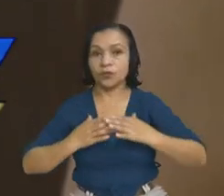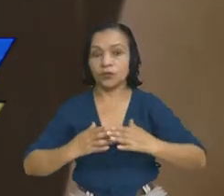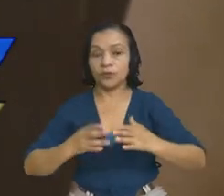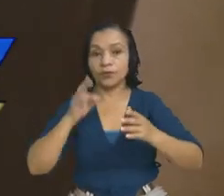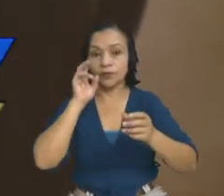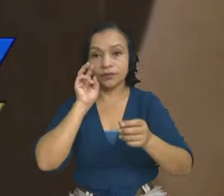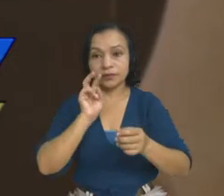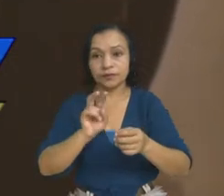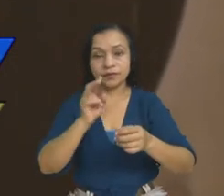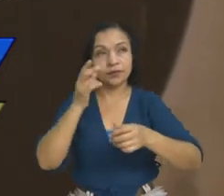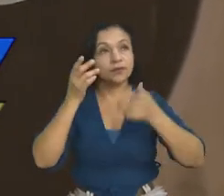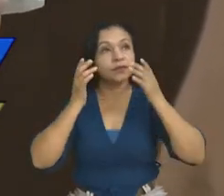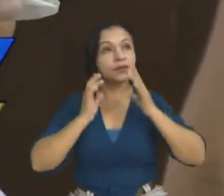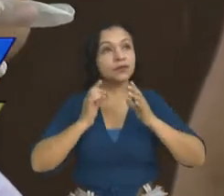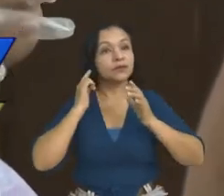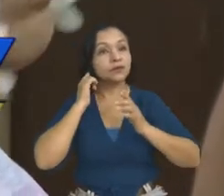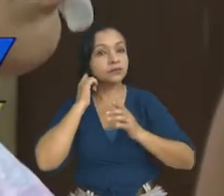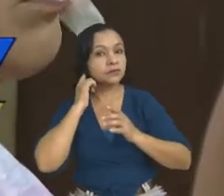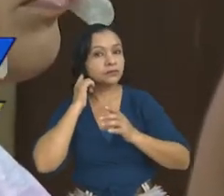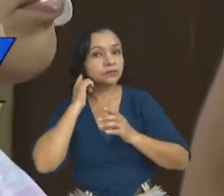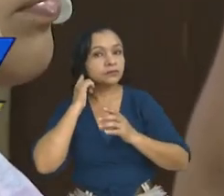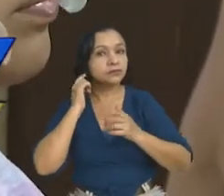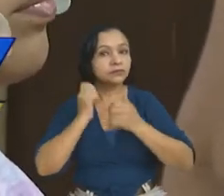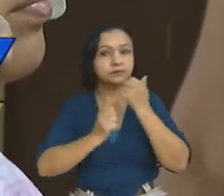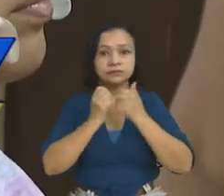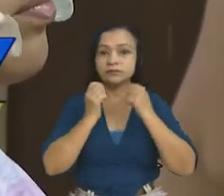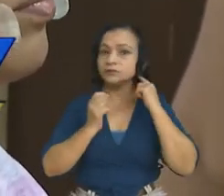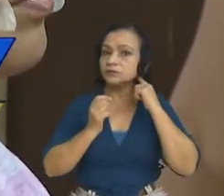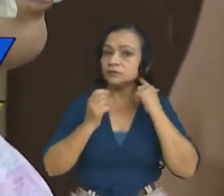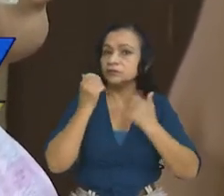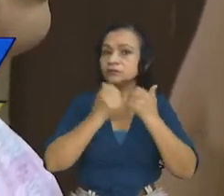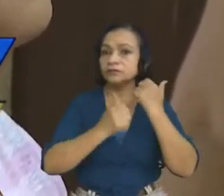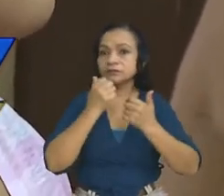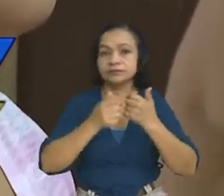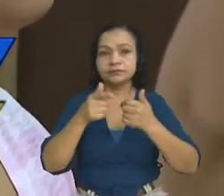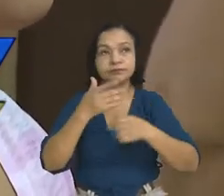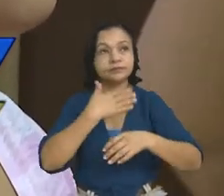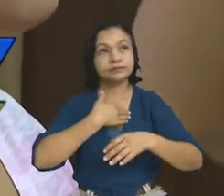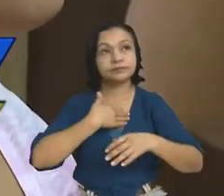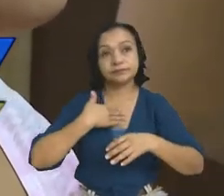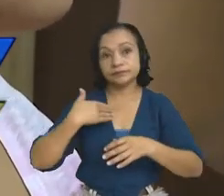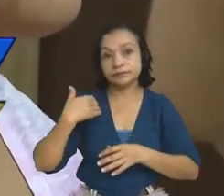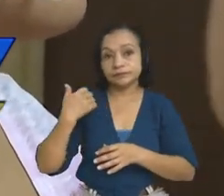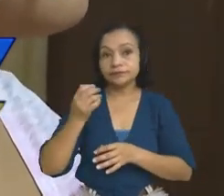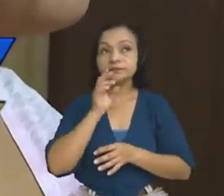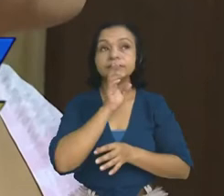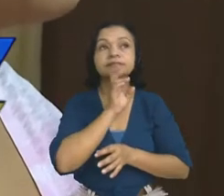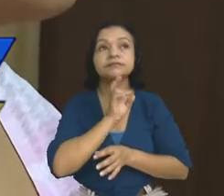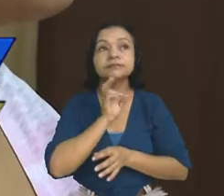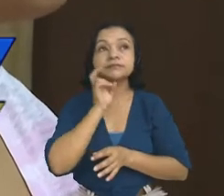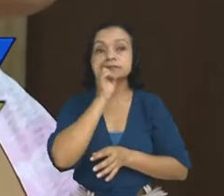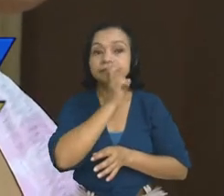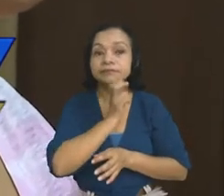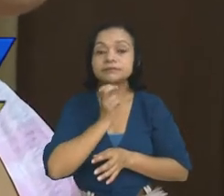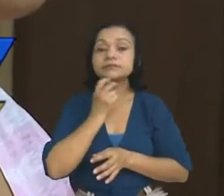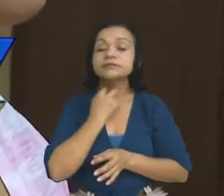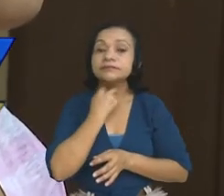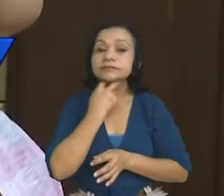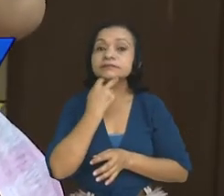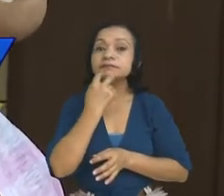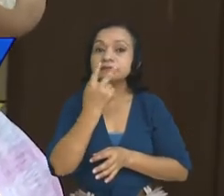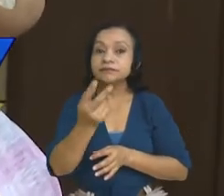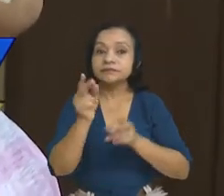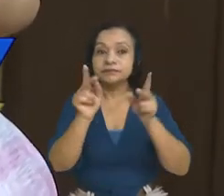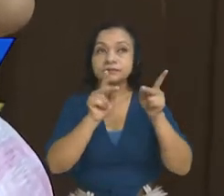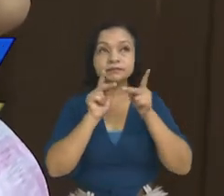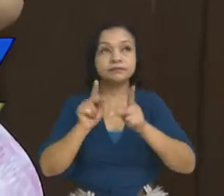detección del daño a nivel auditivo, también hay terapias que tienen que ver con mejorar el habla y el lenguaje. Entonces realmente